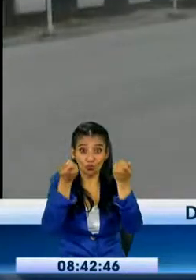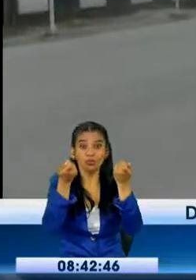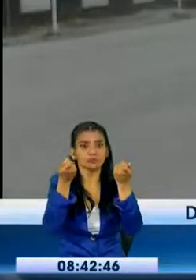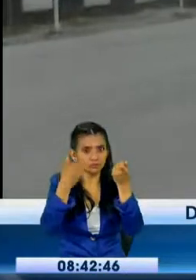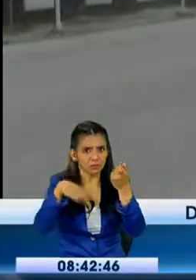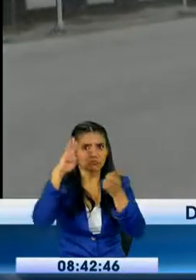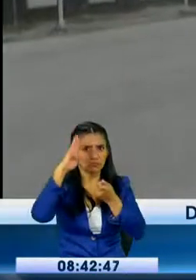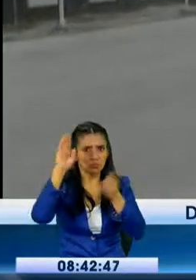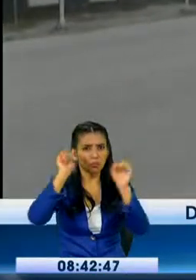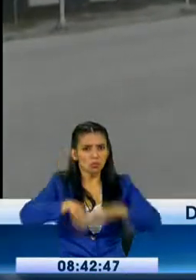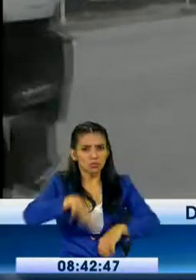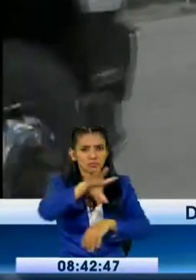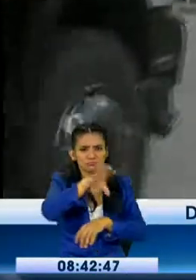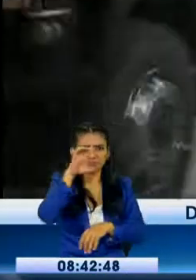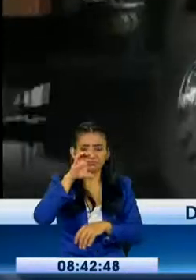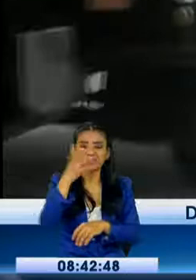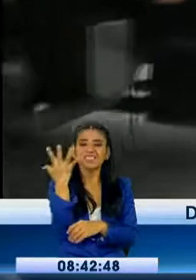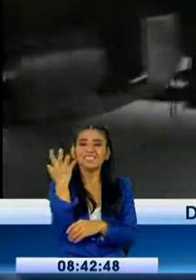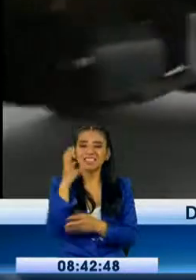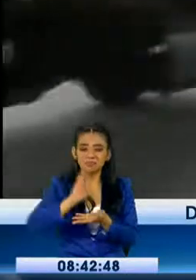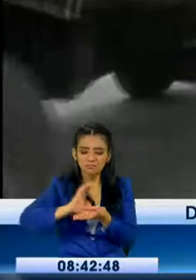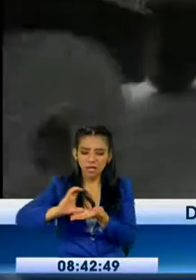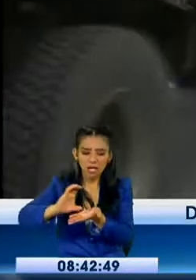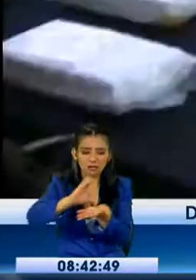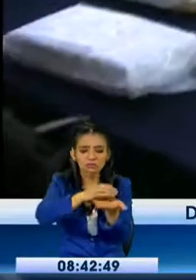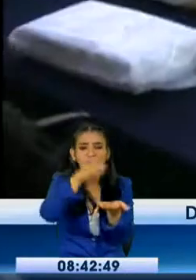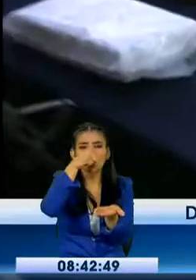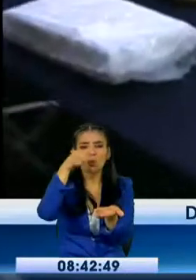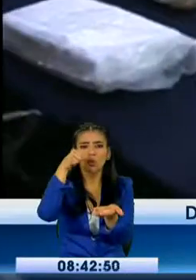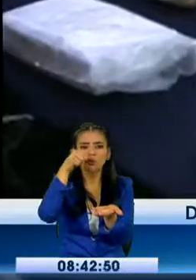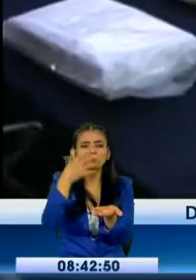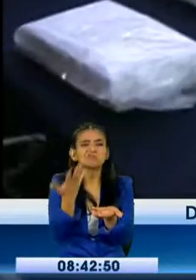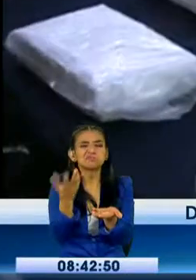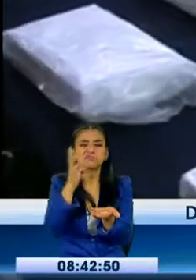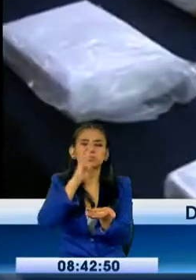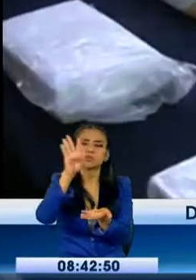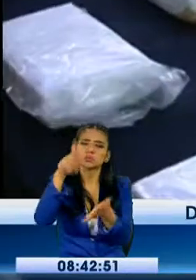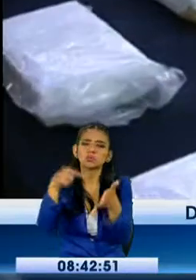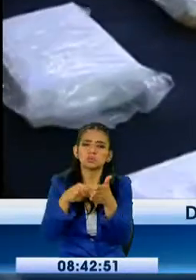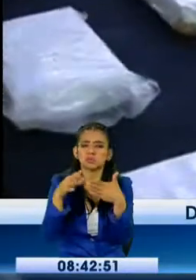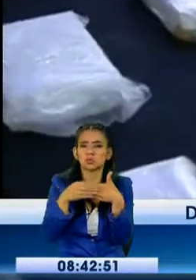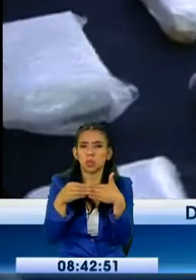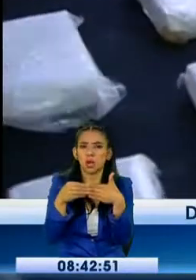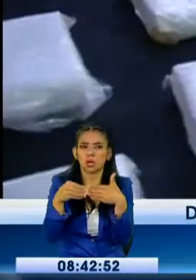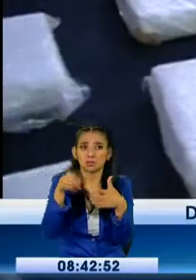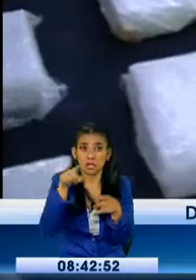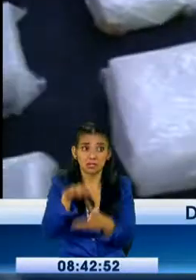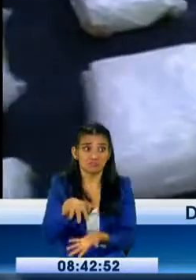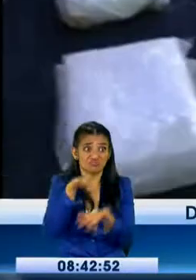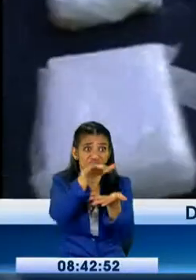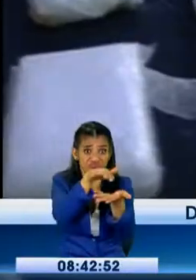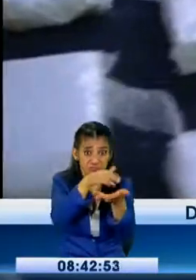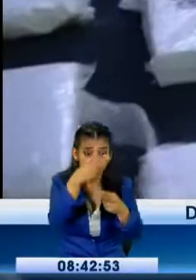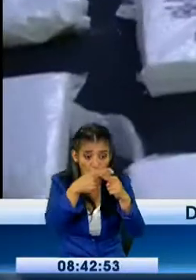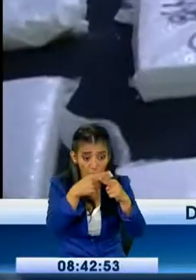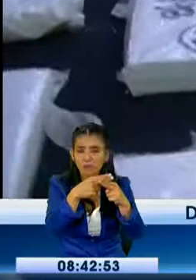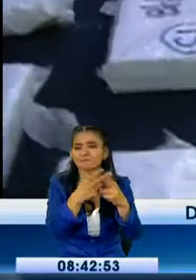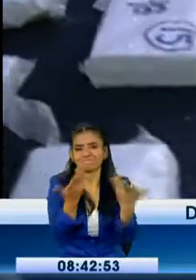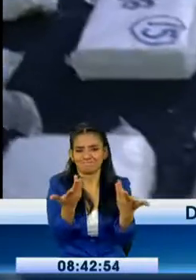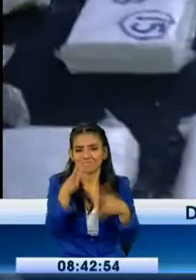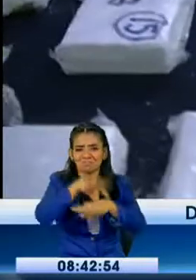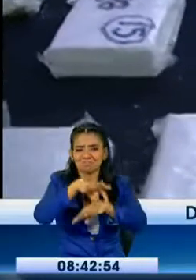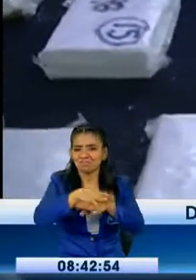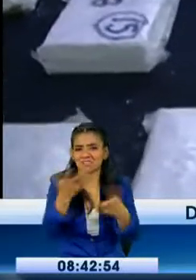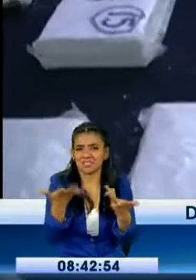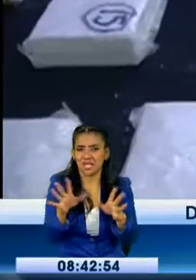la policía logró la incautación de 15 paquetes de cocaína, cuyo valor es de $64,000. Esta encomienda no tenía destinatario, por lo que no existieron detenidos. El